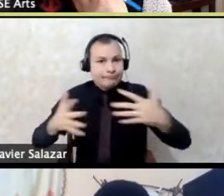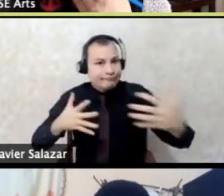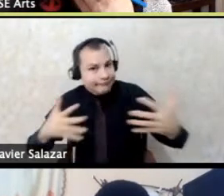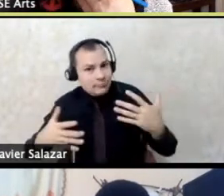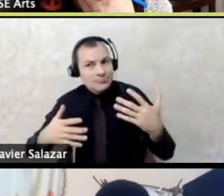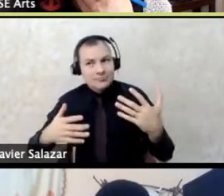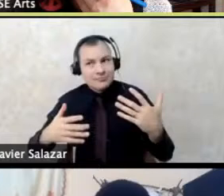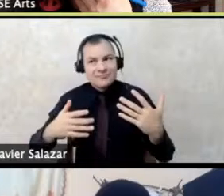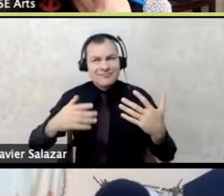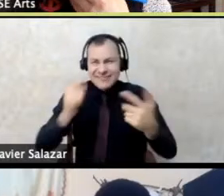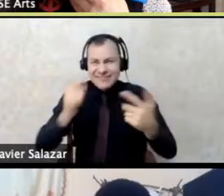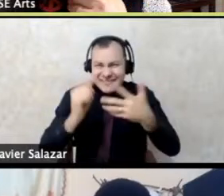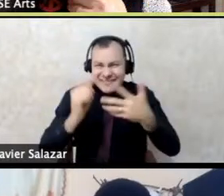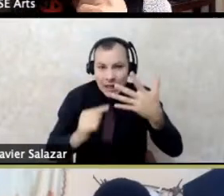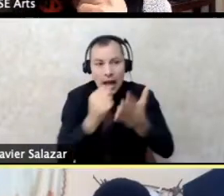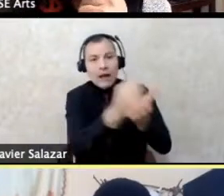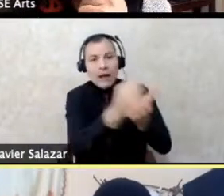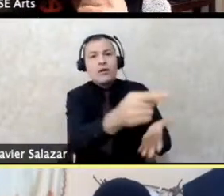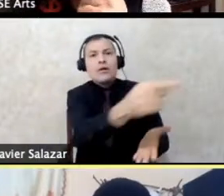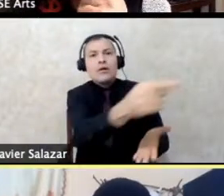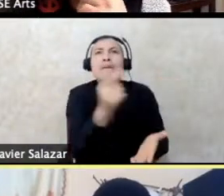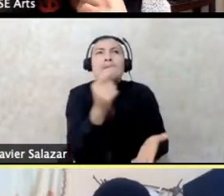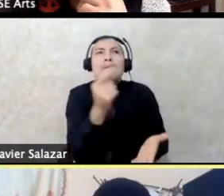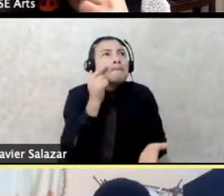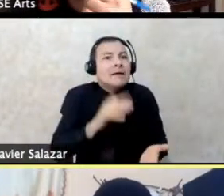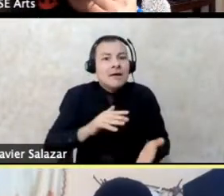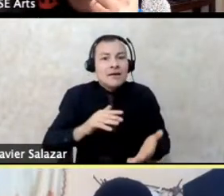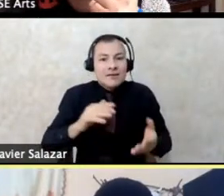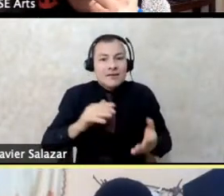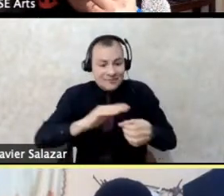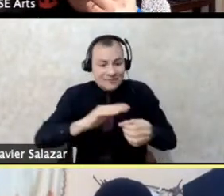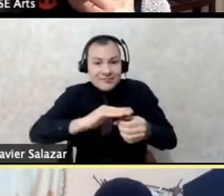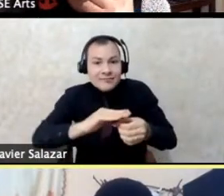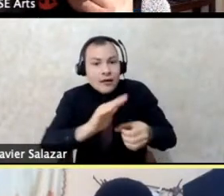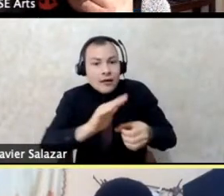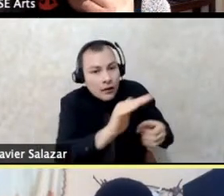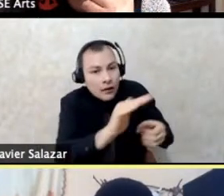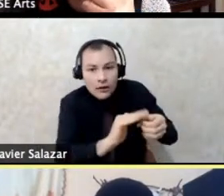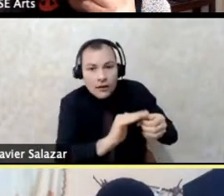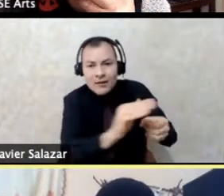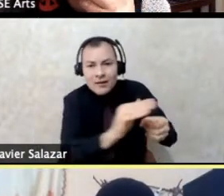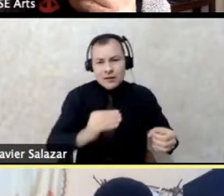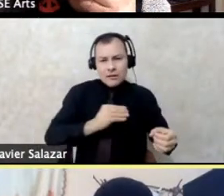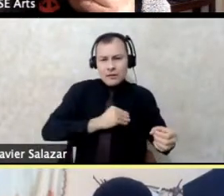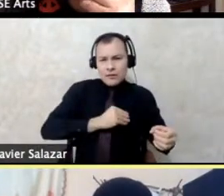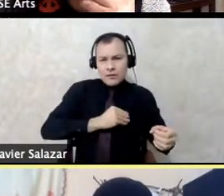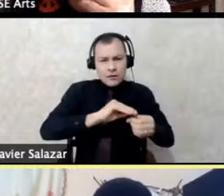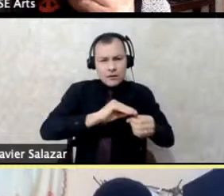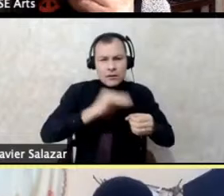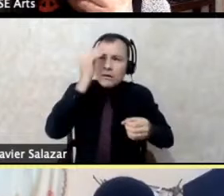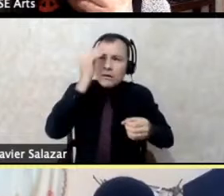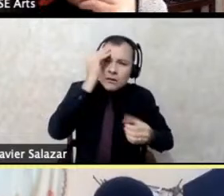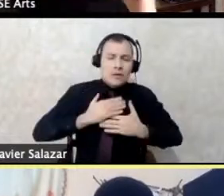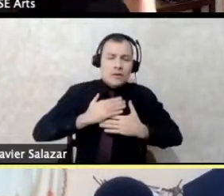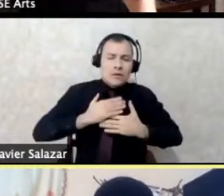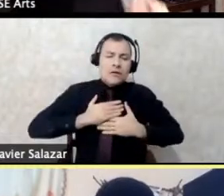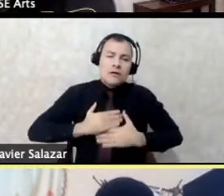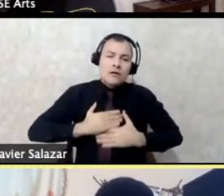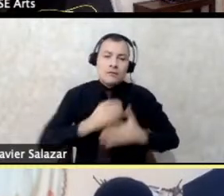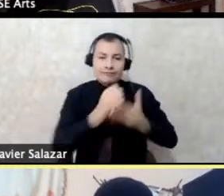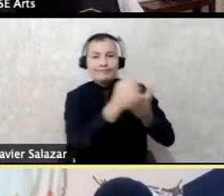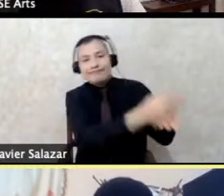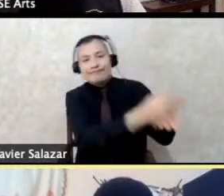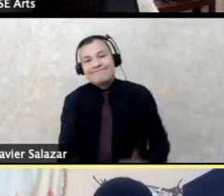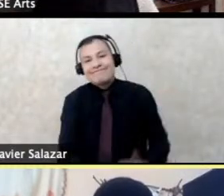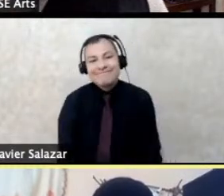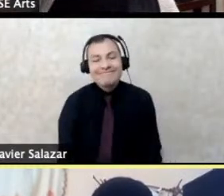So for me, I found it as a source of you know, bringing out my